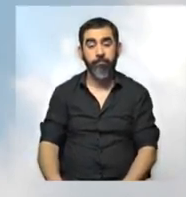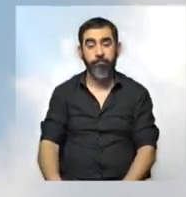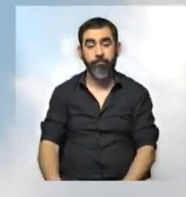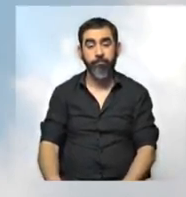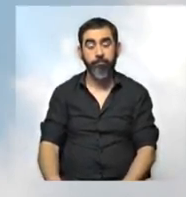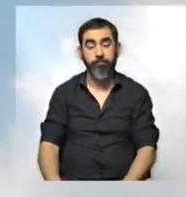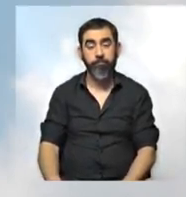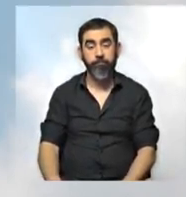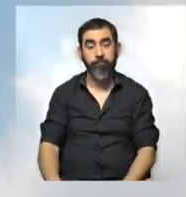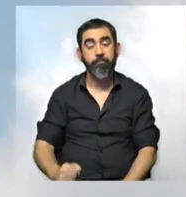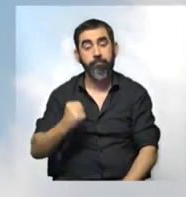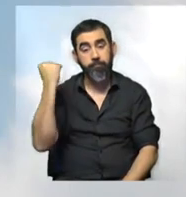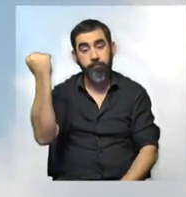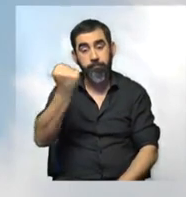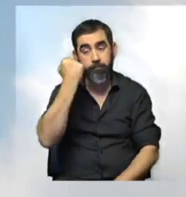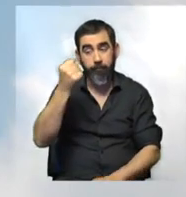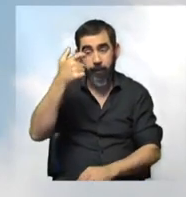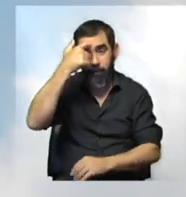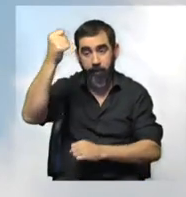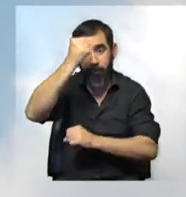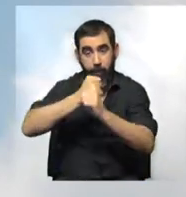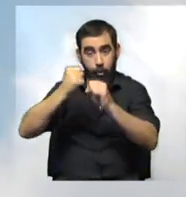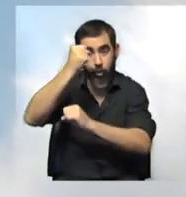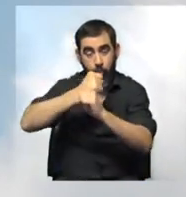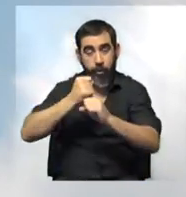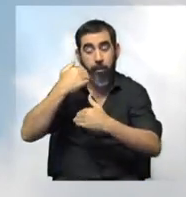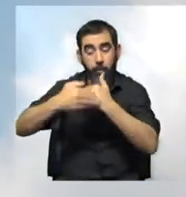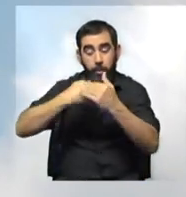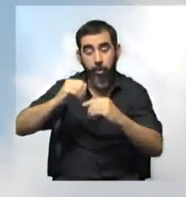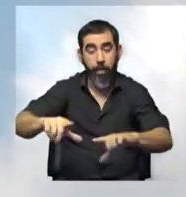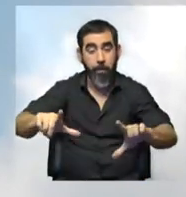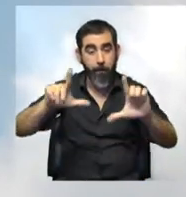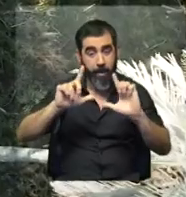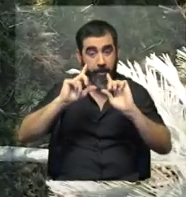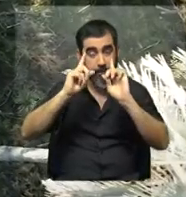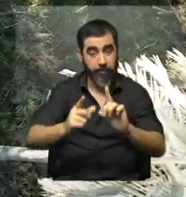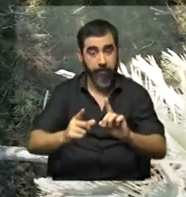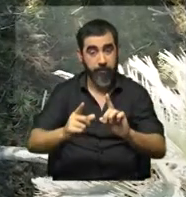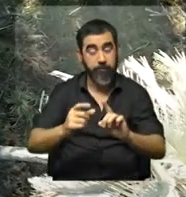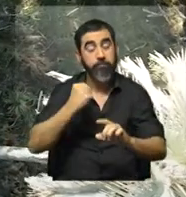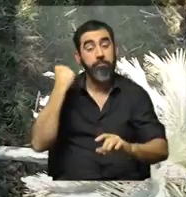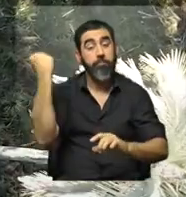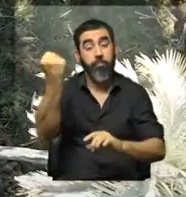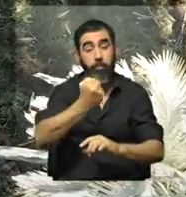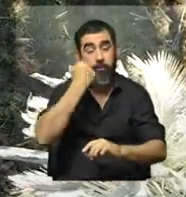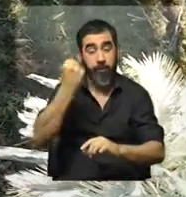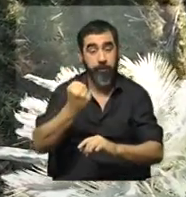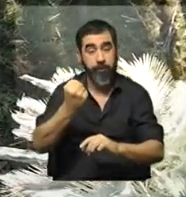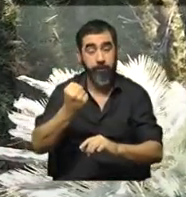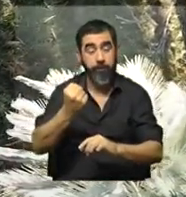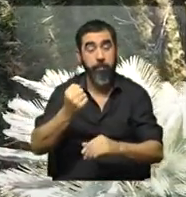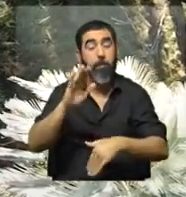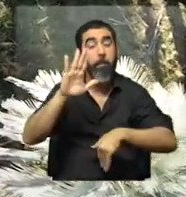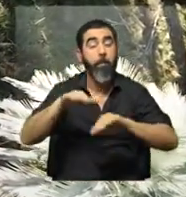La importancia del uso de este tipo de tecnologías como el procesamiento de imágenes satelitales es muy importante, sobre todo